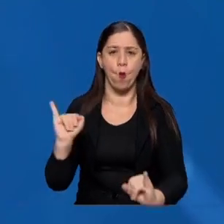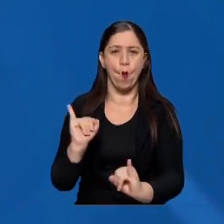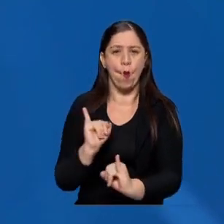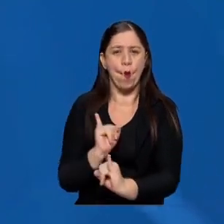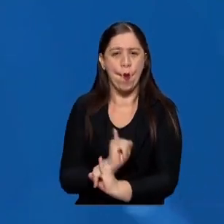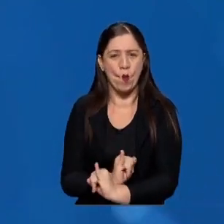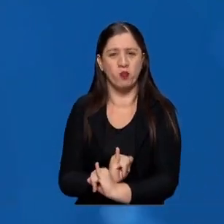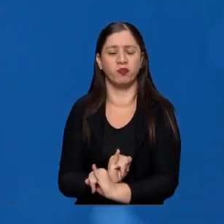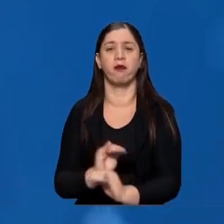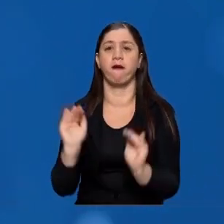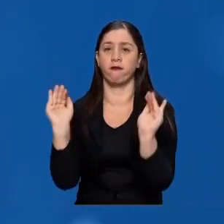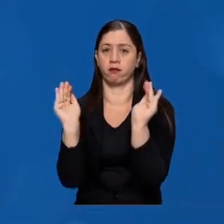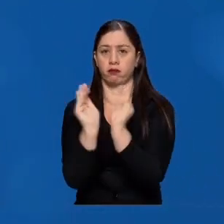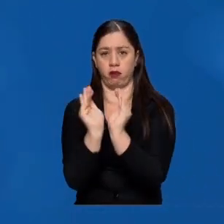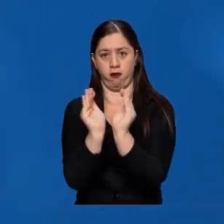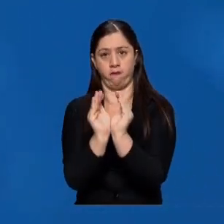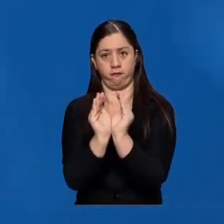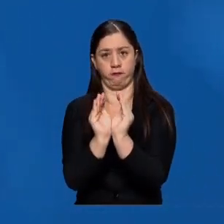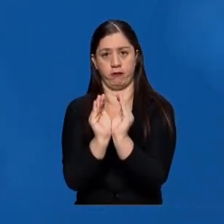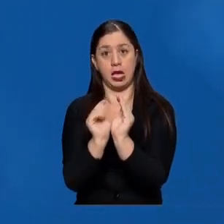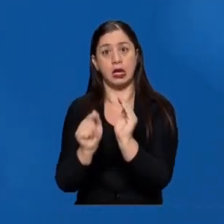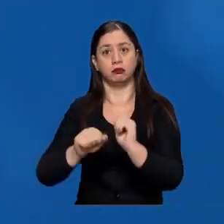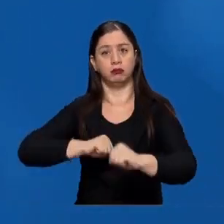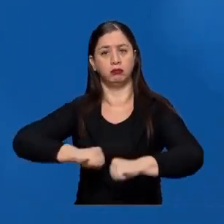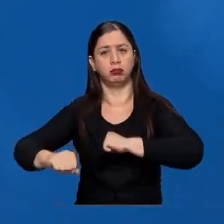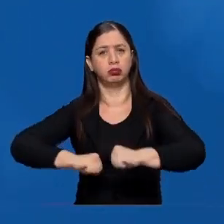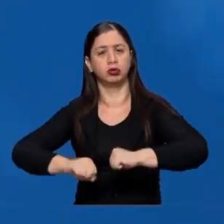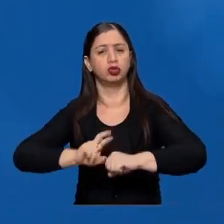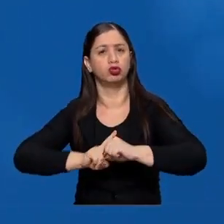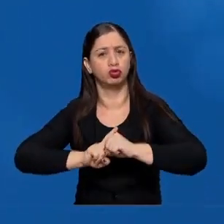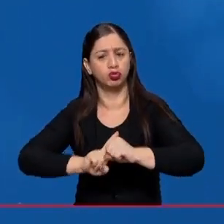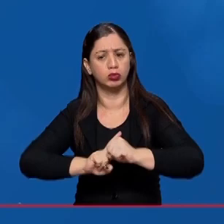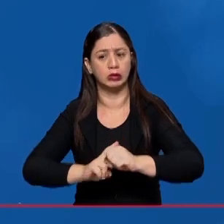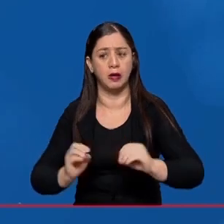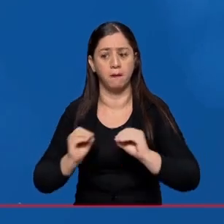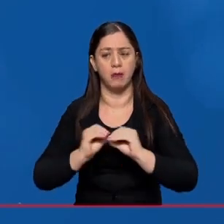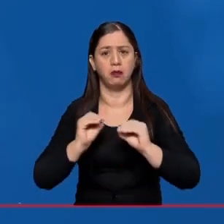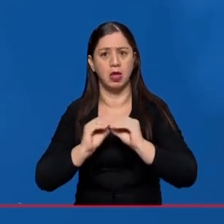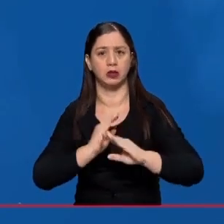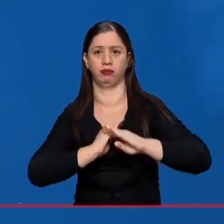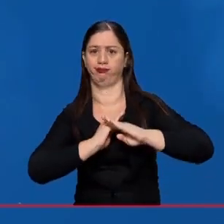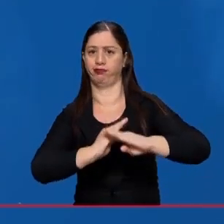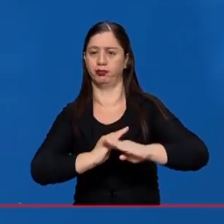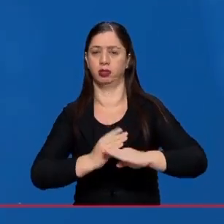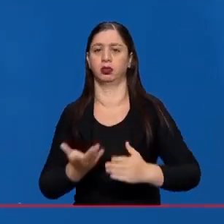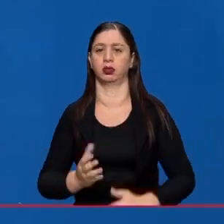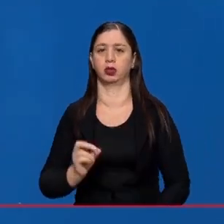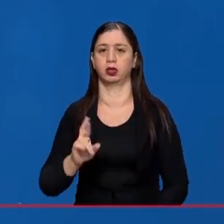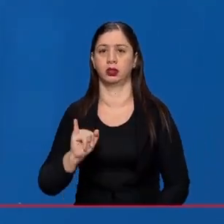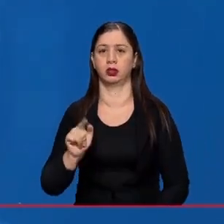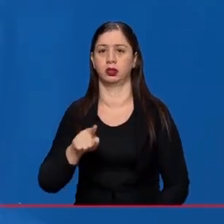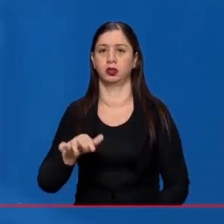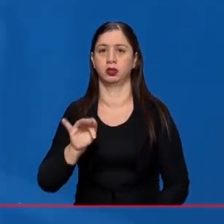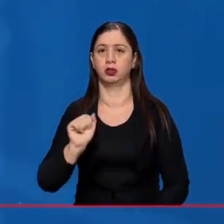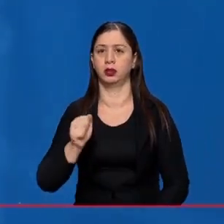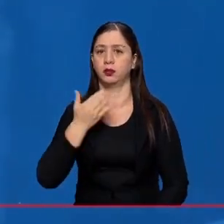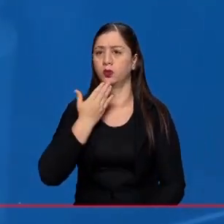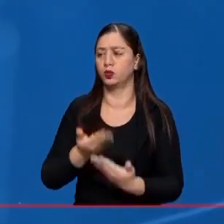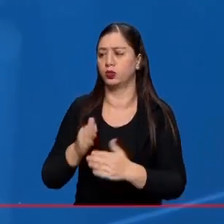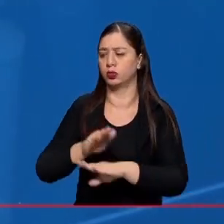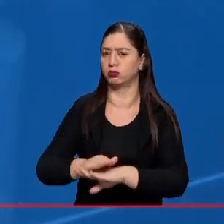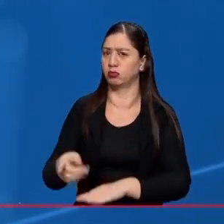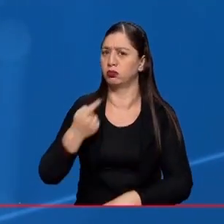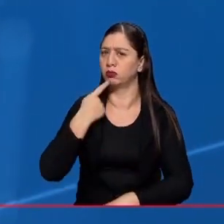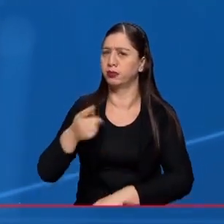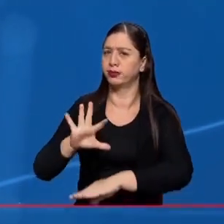Instituto Colombiano de Bienestar Familiar activó una ruta para evitar más casos como este. Cristian Cuesta, hola, buenas tardes. ¿Qué le